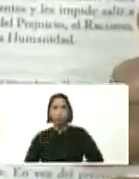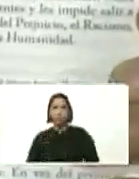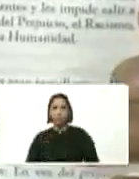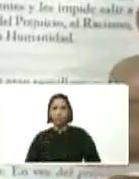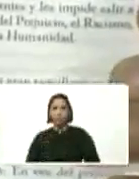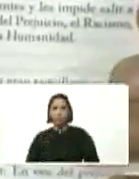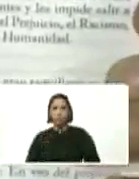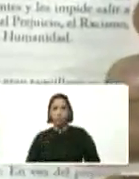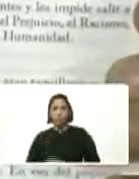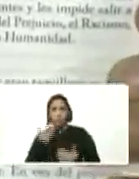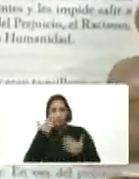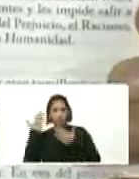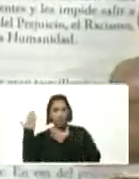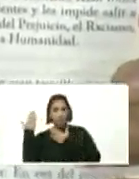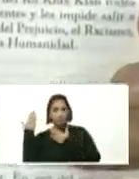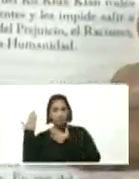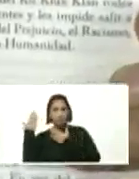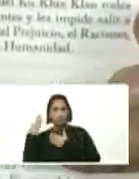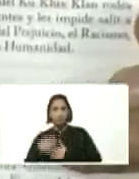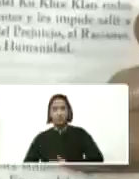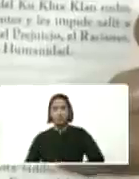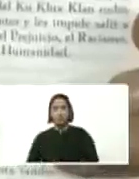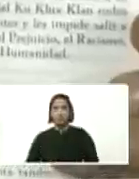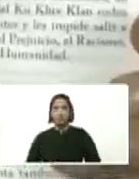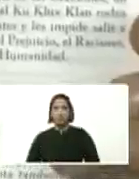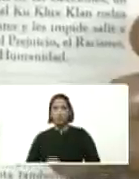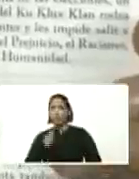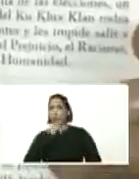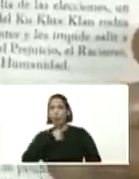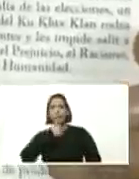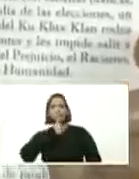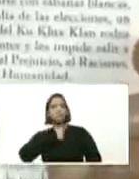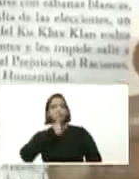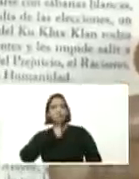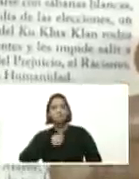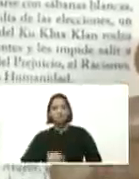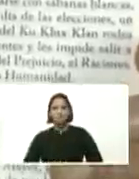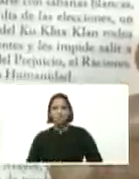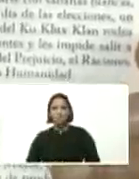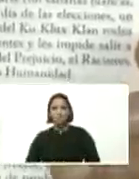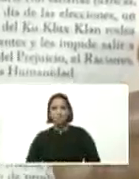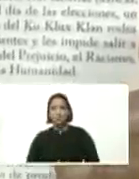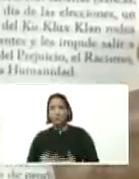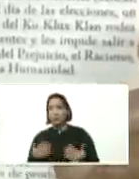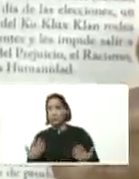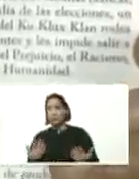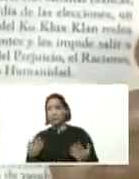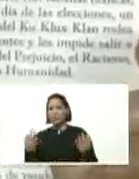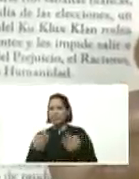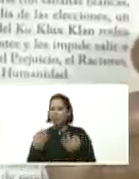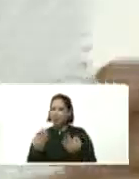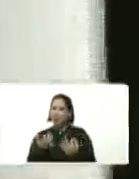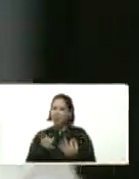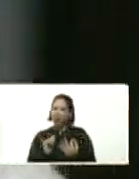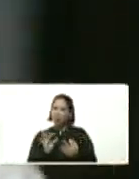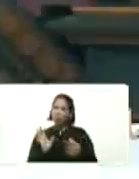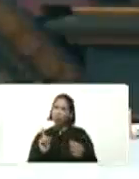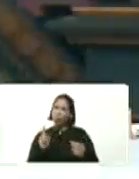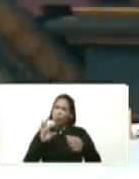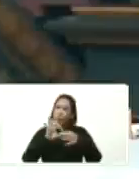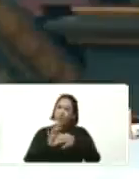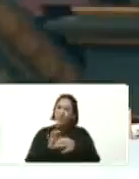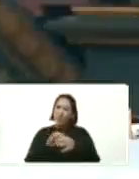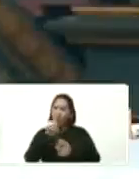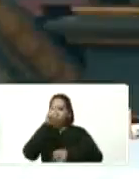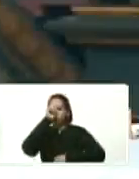El Ku Klux Klan, la intolerancia. La intolerancia siempre está unida a la